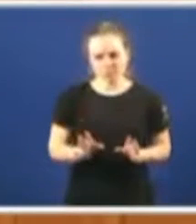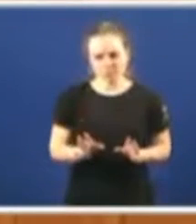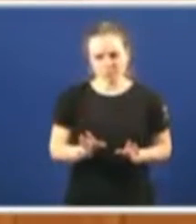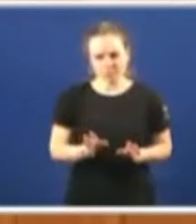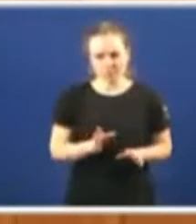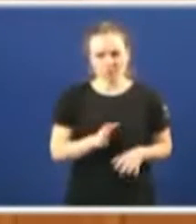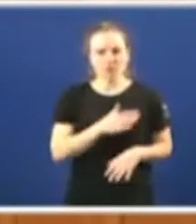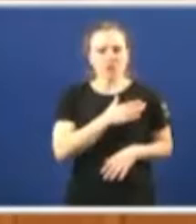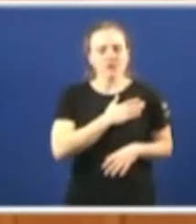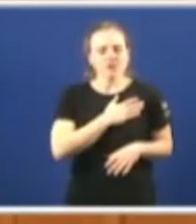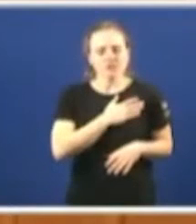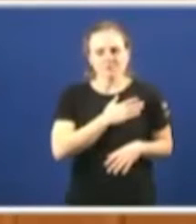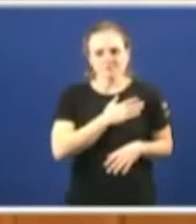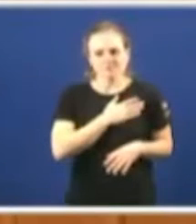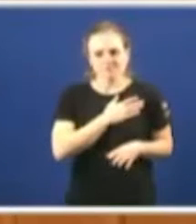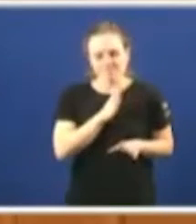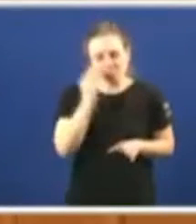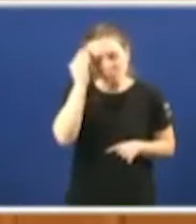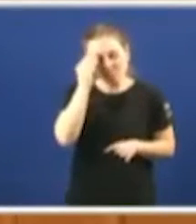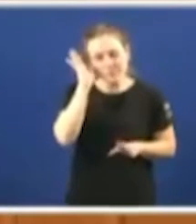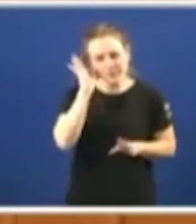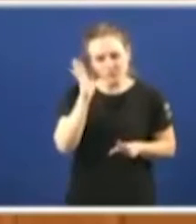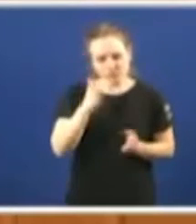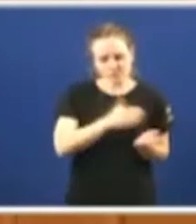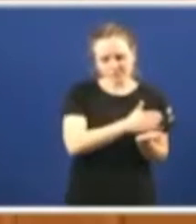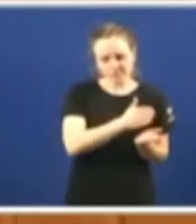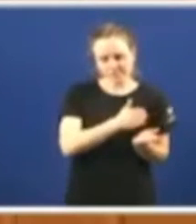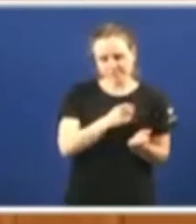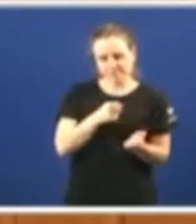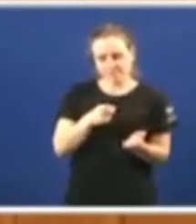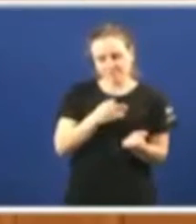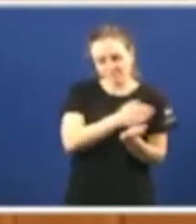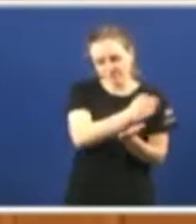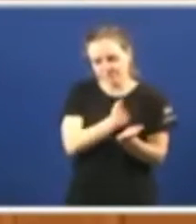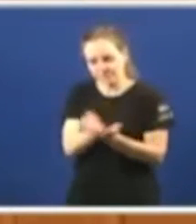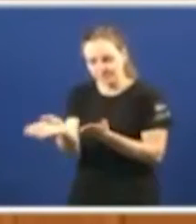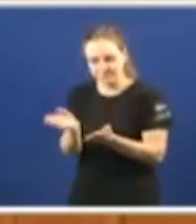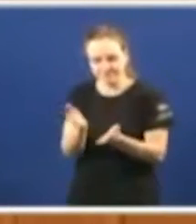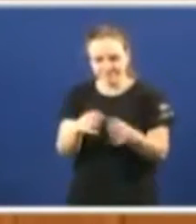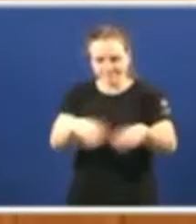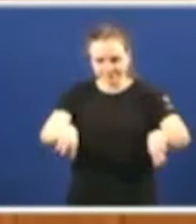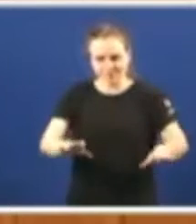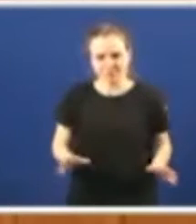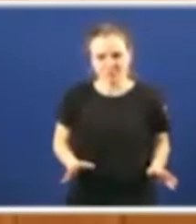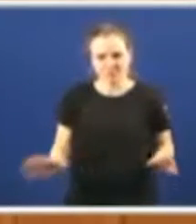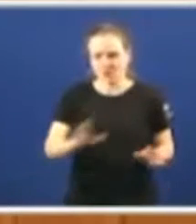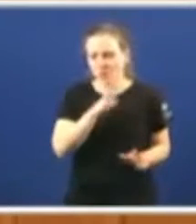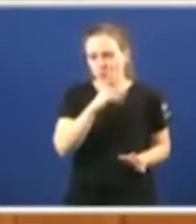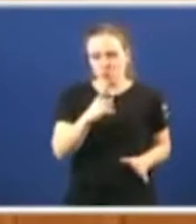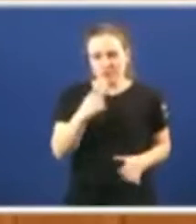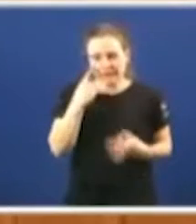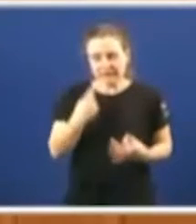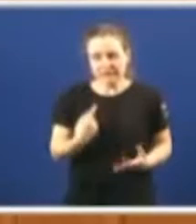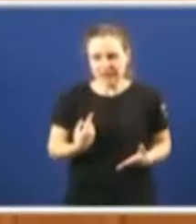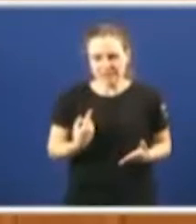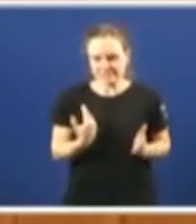en direccións diferentes, porque os feitos demostran que non estamos